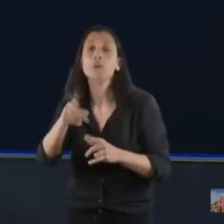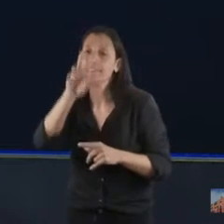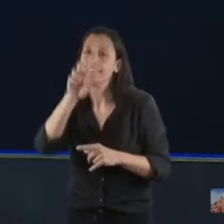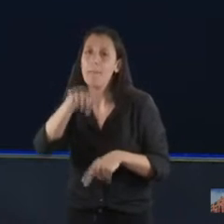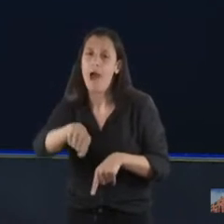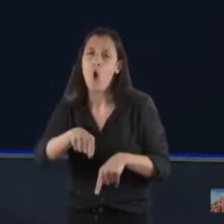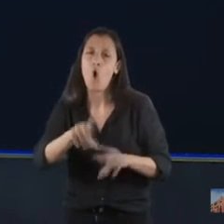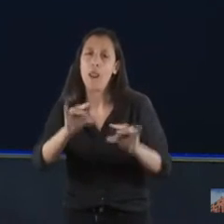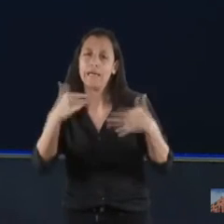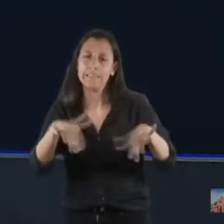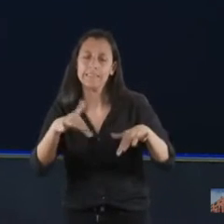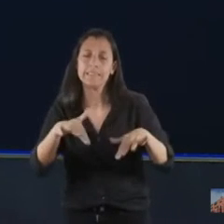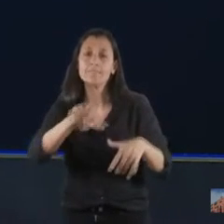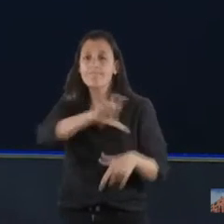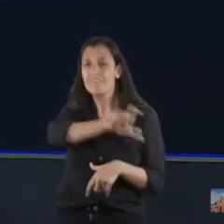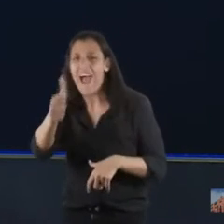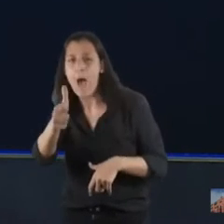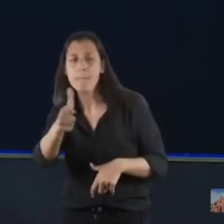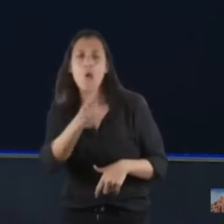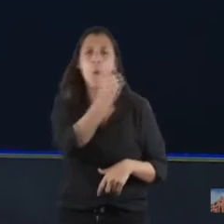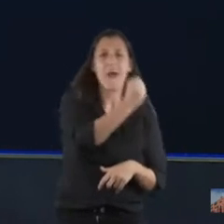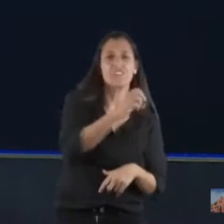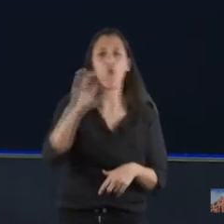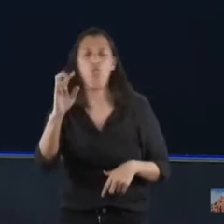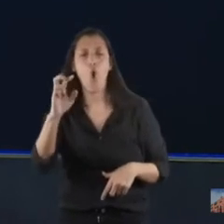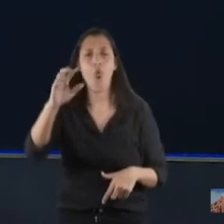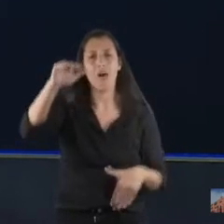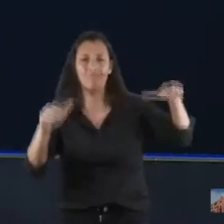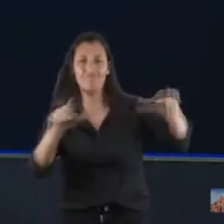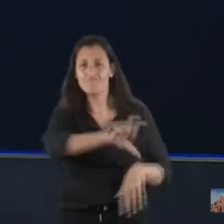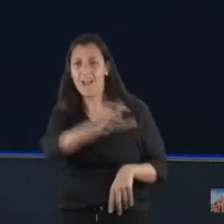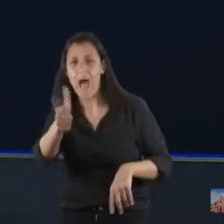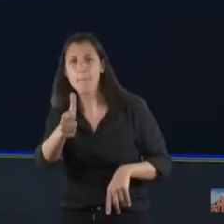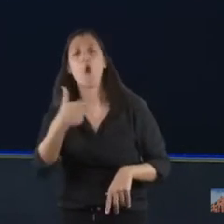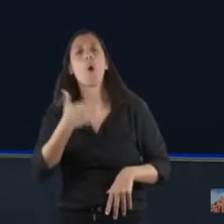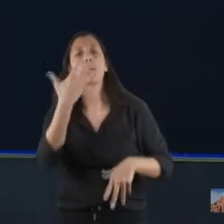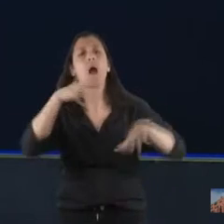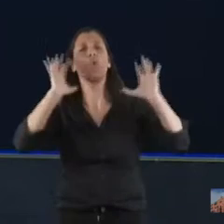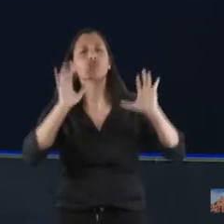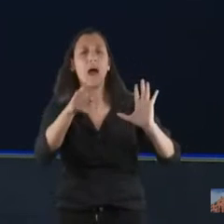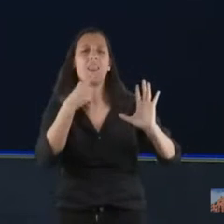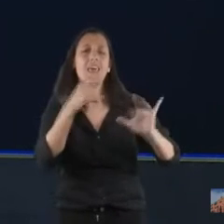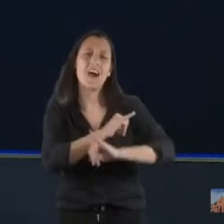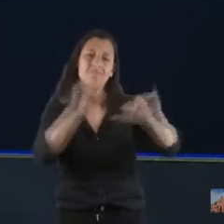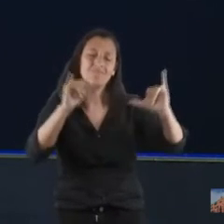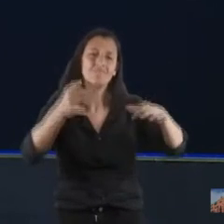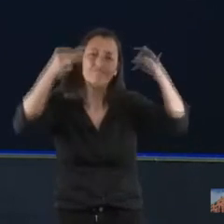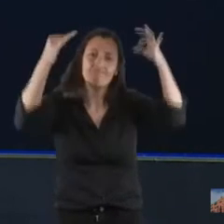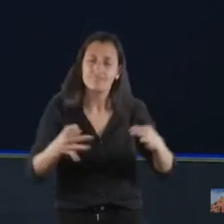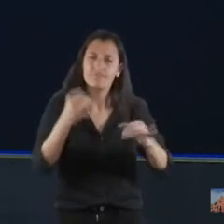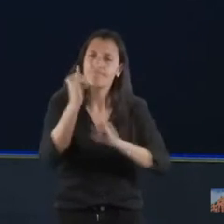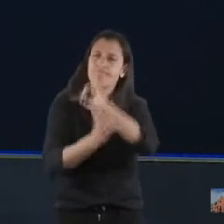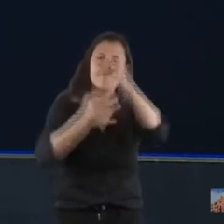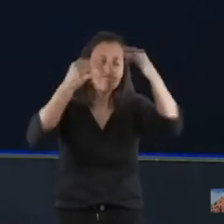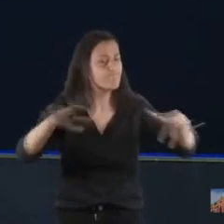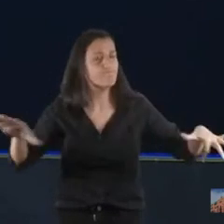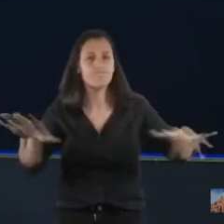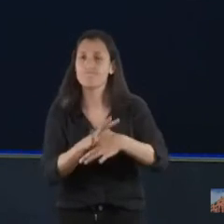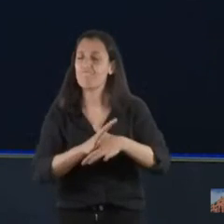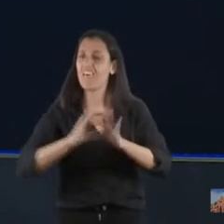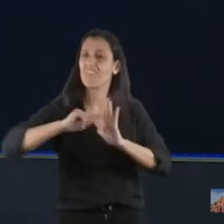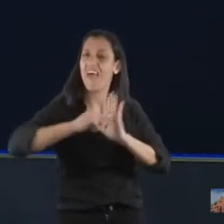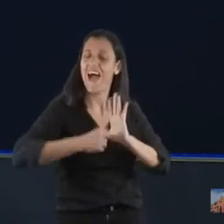o los diferentes tipos de cambio a mí me gustaría ser muy preciso porque